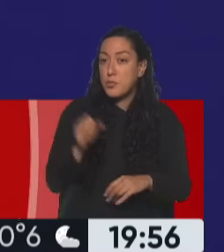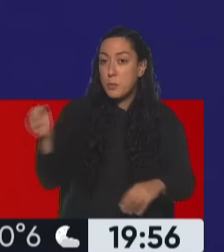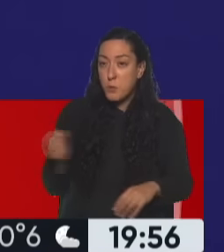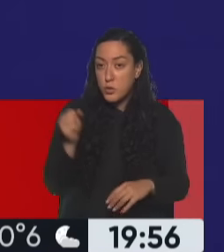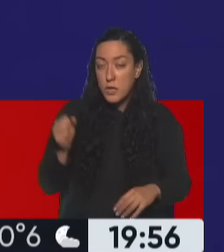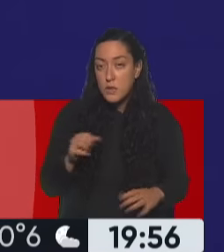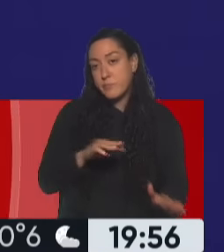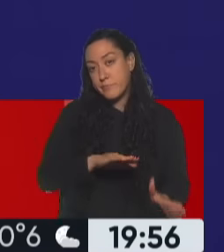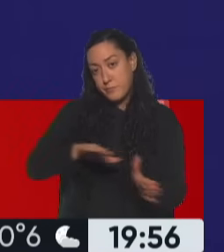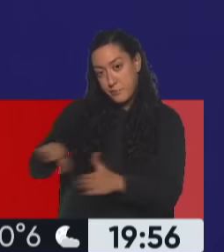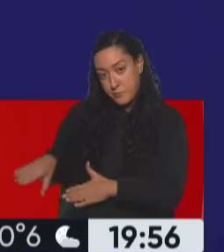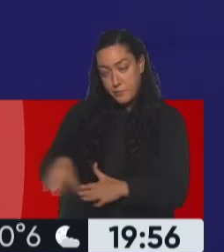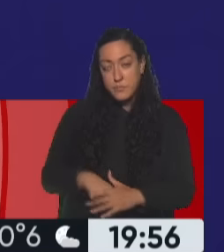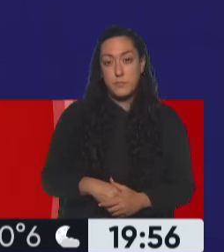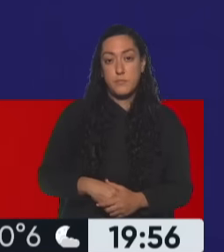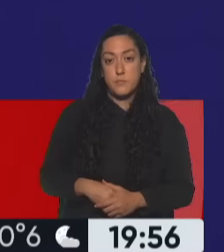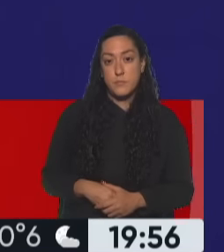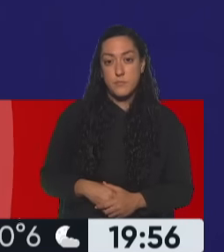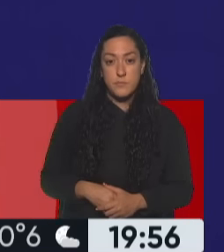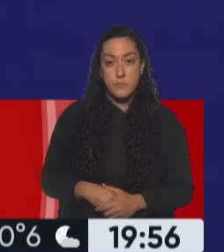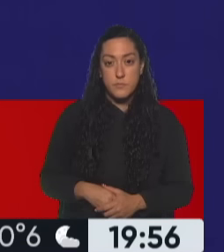otra parte, hay que ser